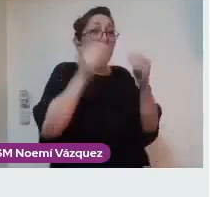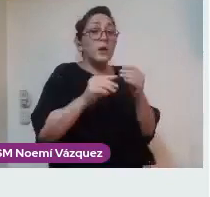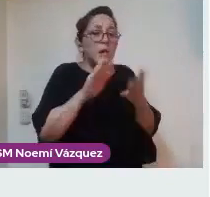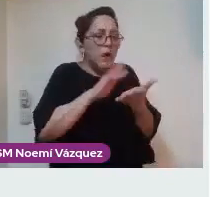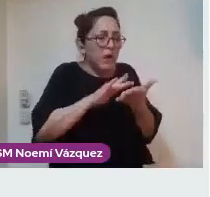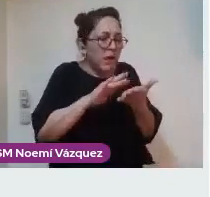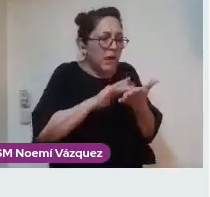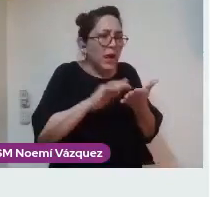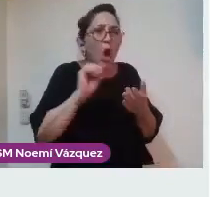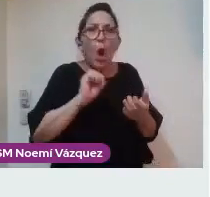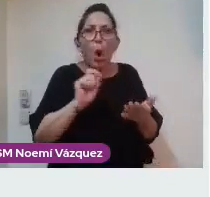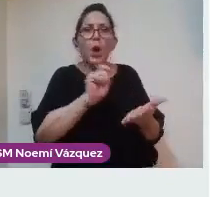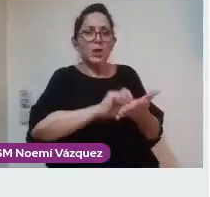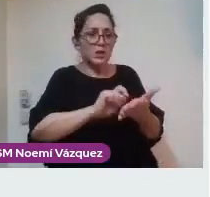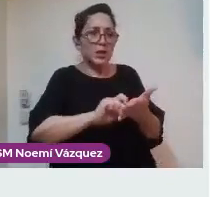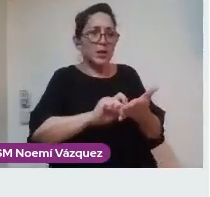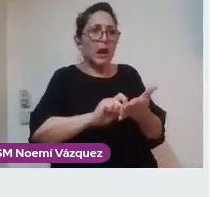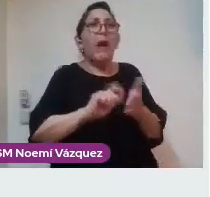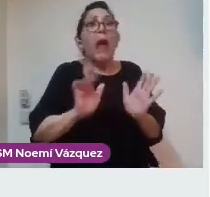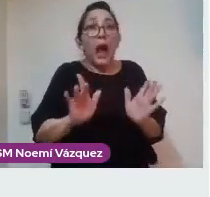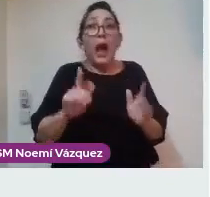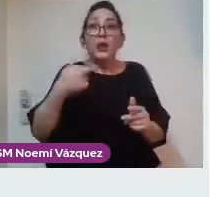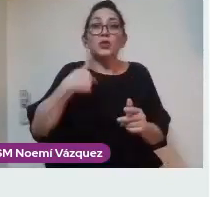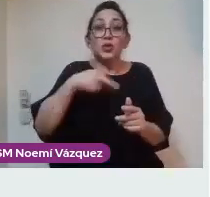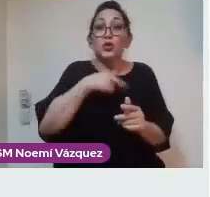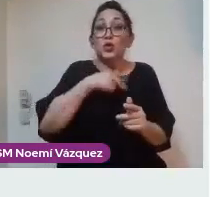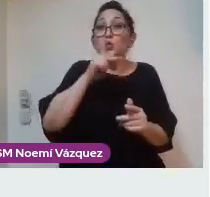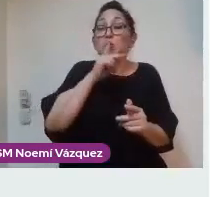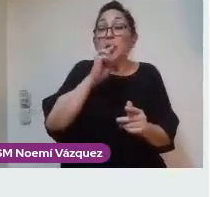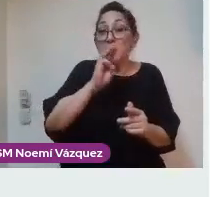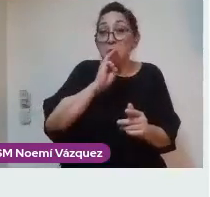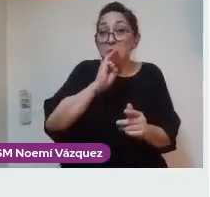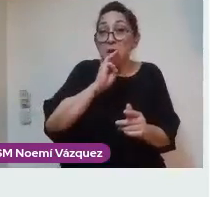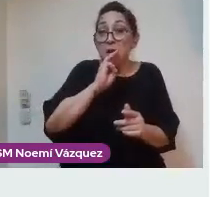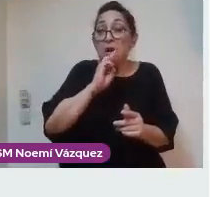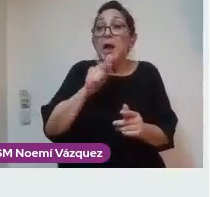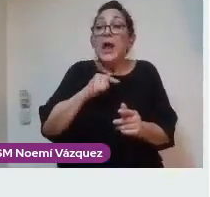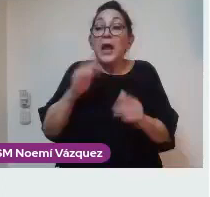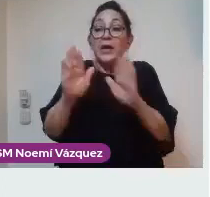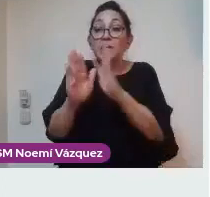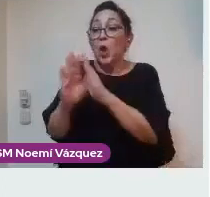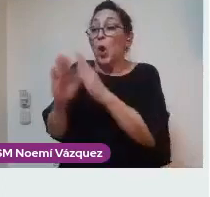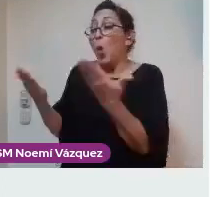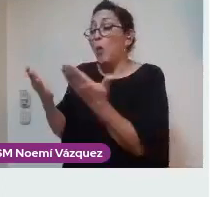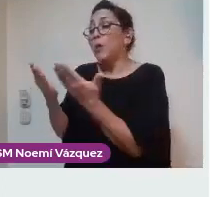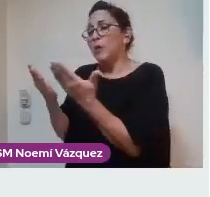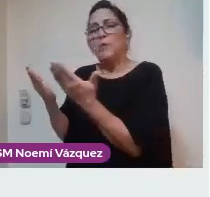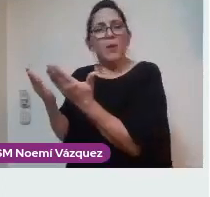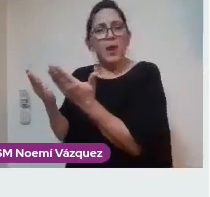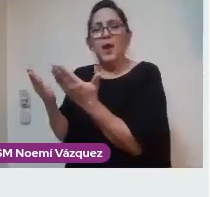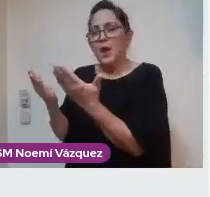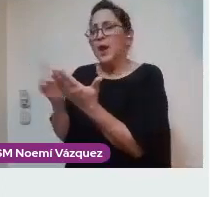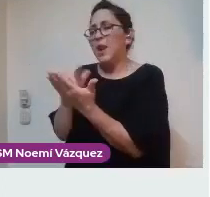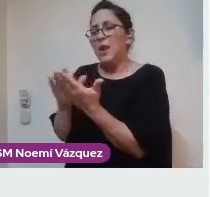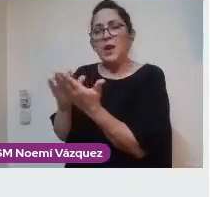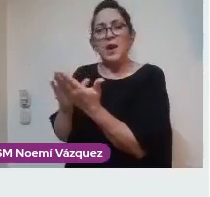leemos un cuento, o si se está favoreciendo, o si se está aprendiendo en la escuela como,